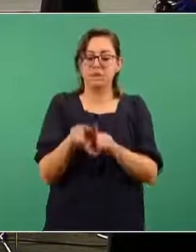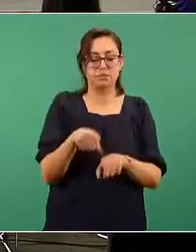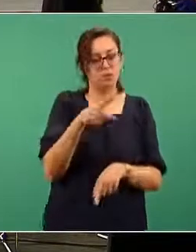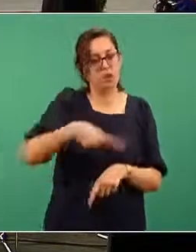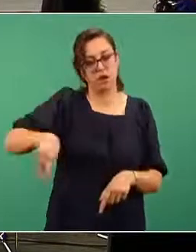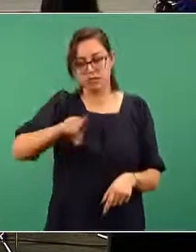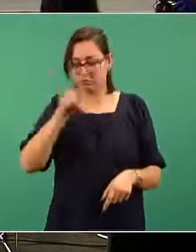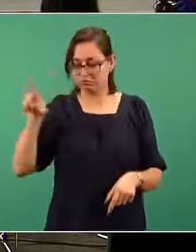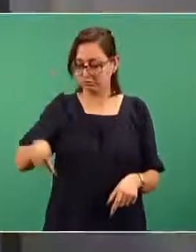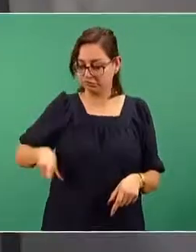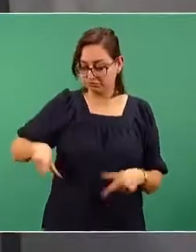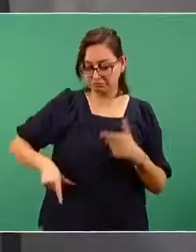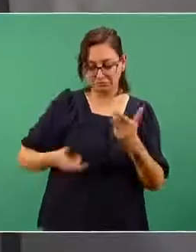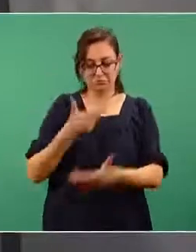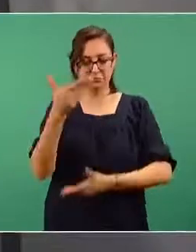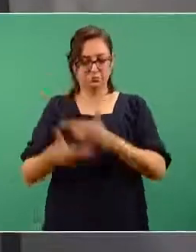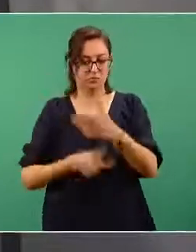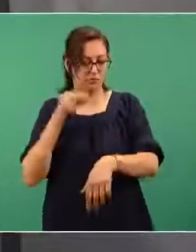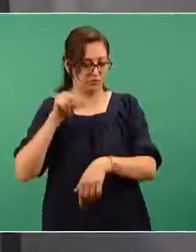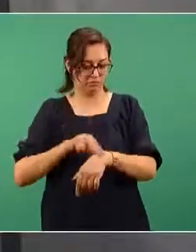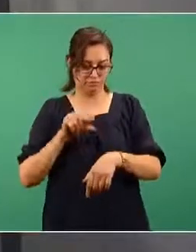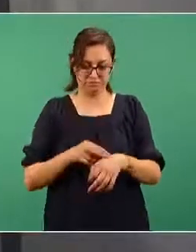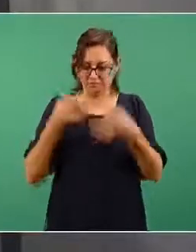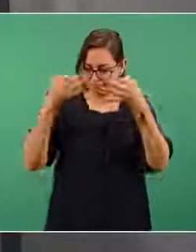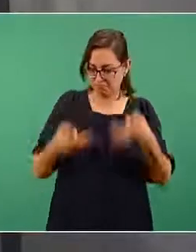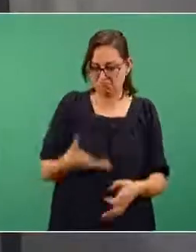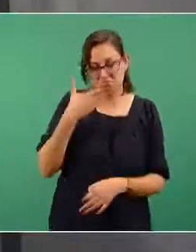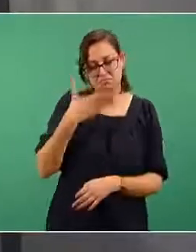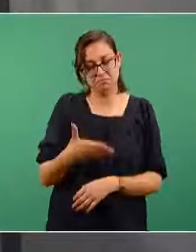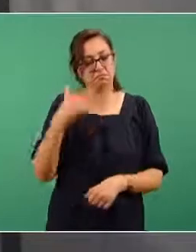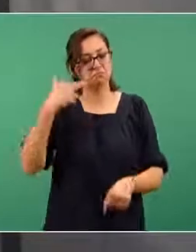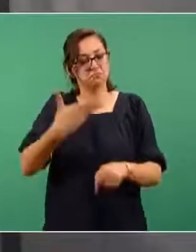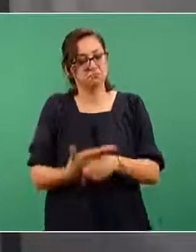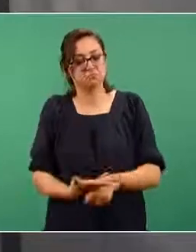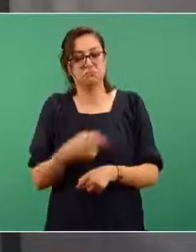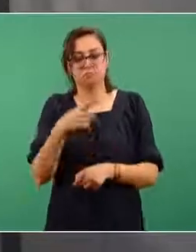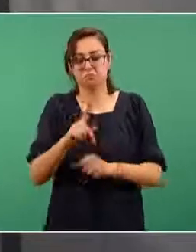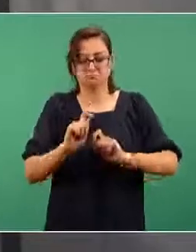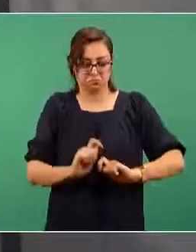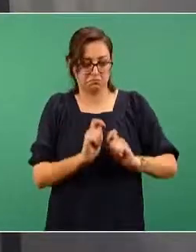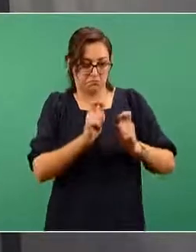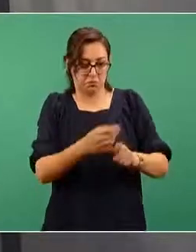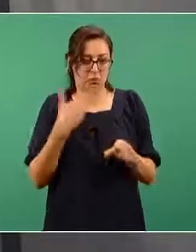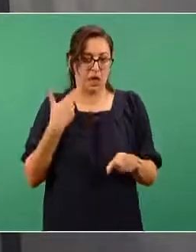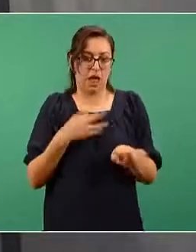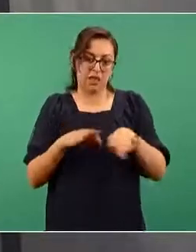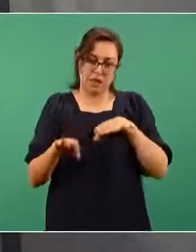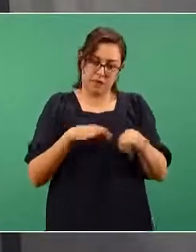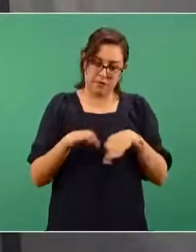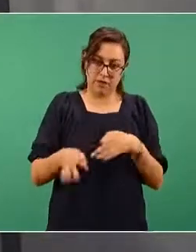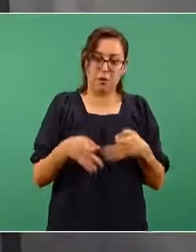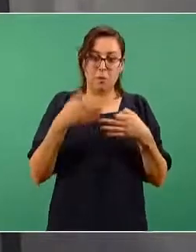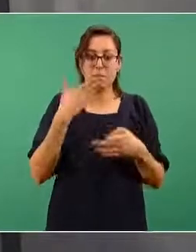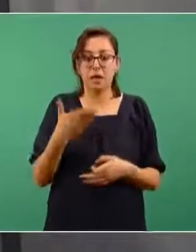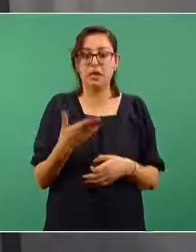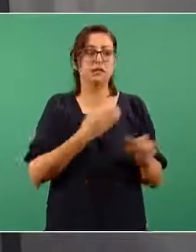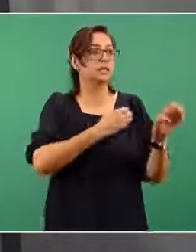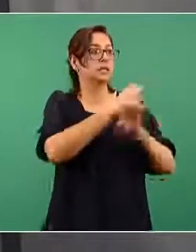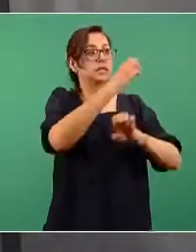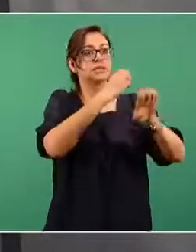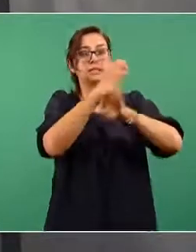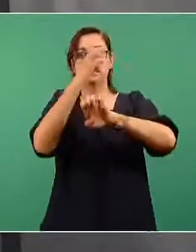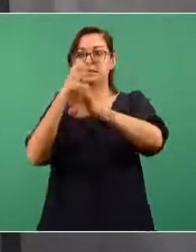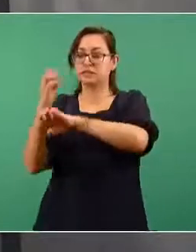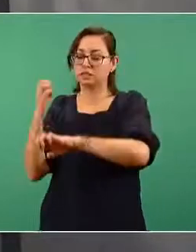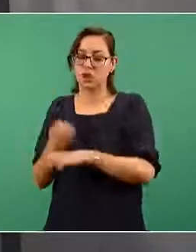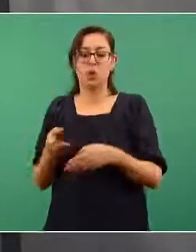primerísimo nivel de capacidad y de responsabilidad que cumplen esta importante labor de coordinar en cada entidad federativa